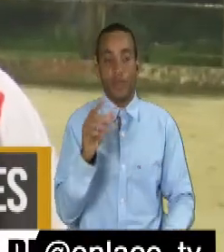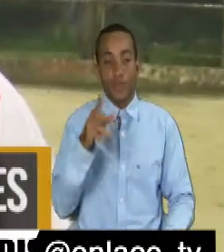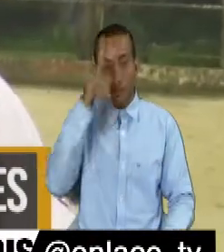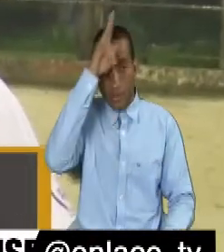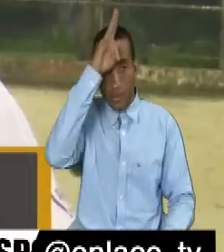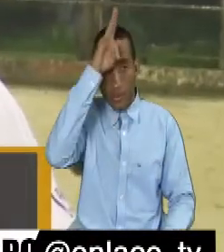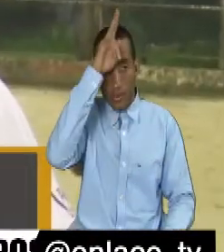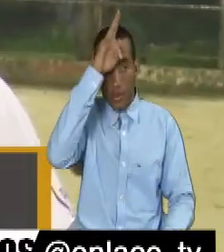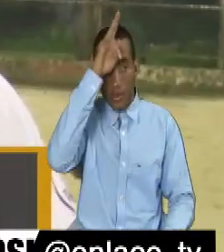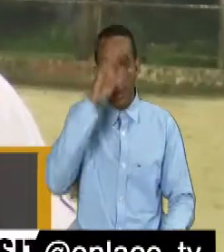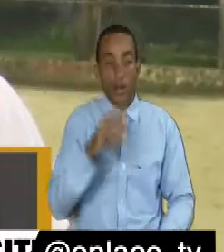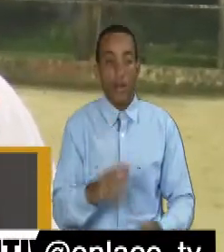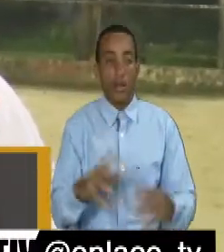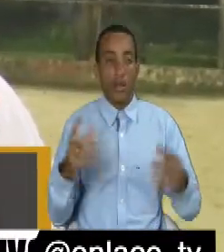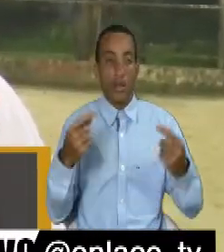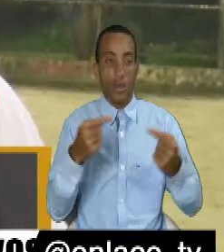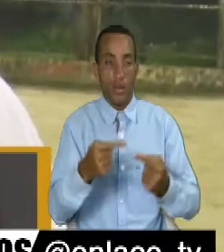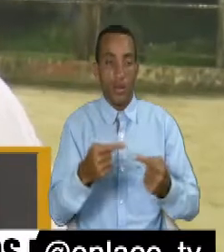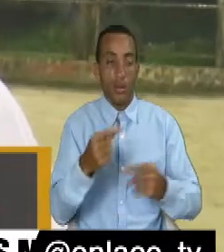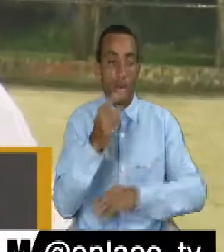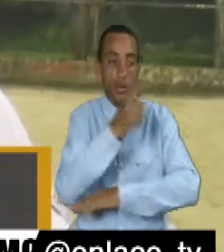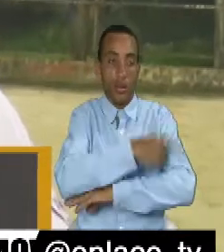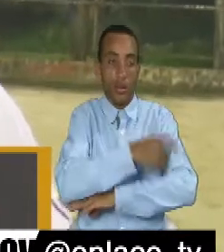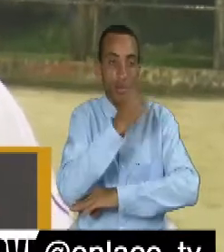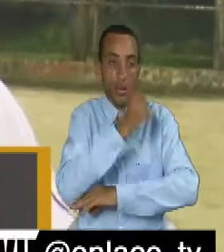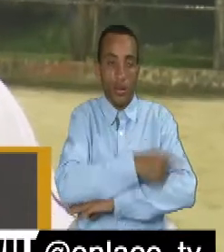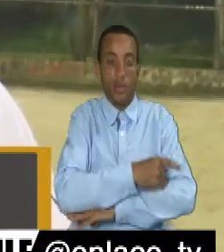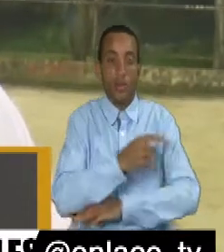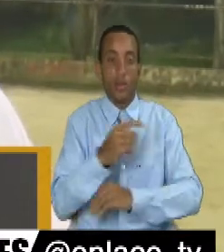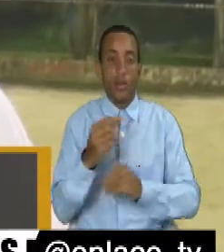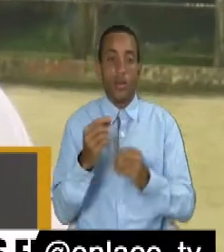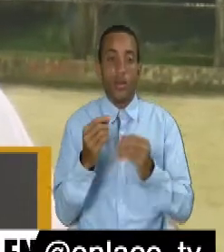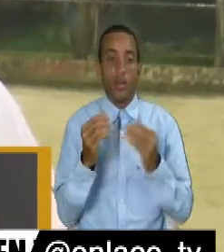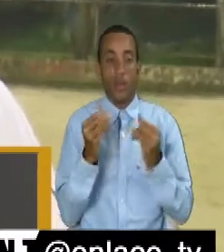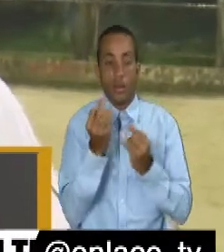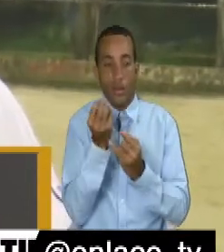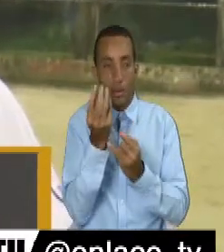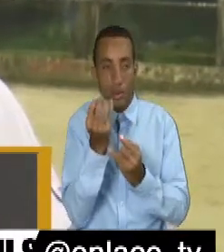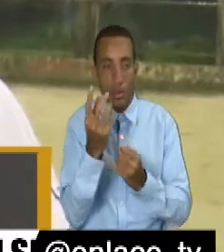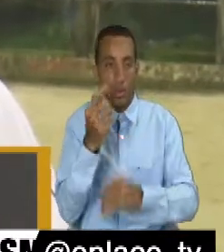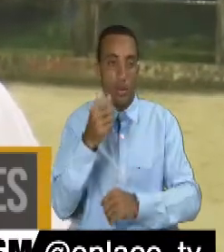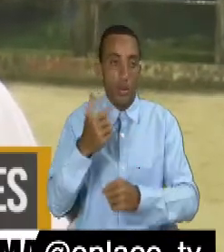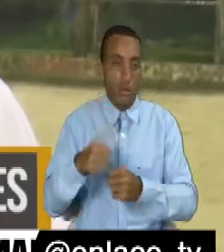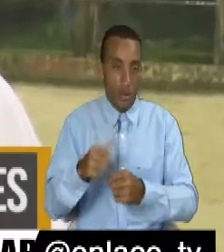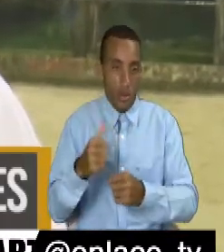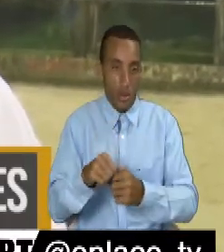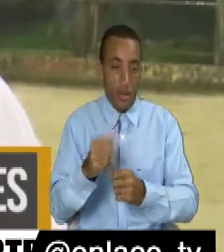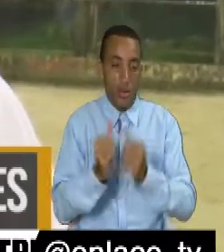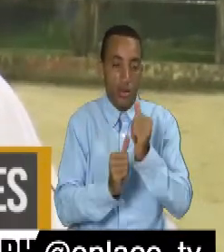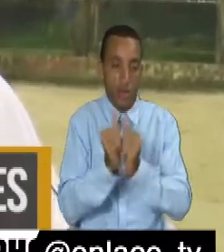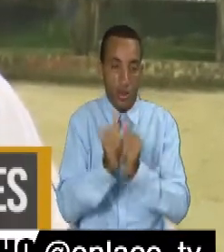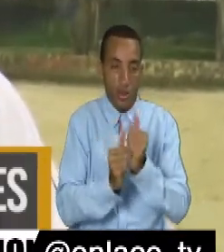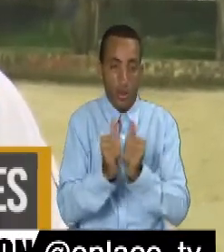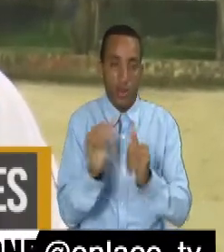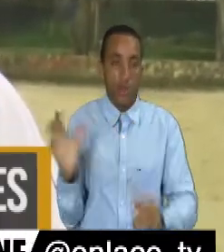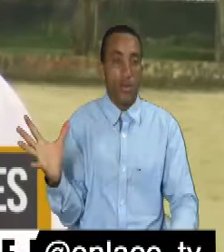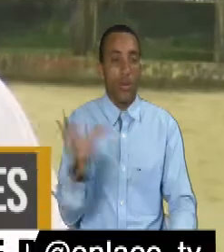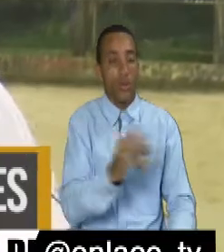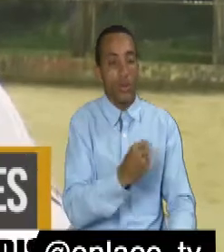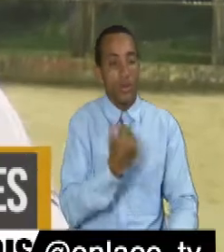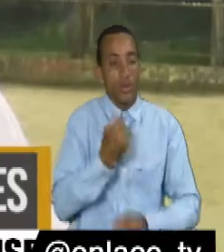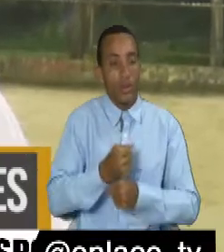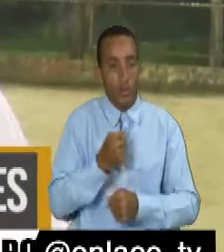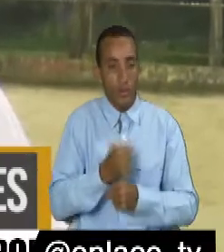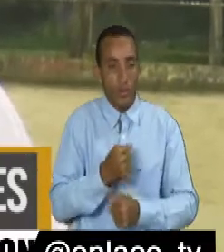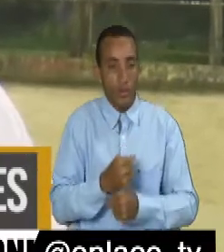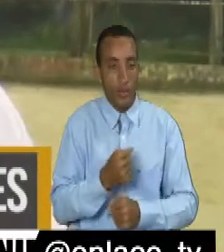empresas contratistas de la industria del petróleo de aquí de Barranca, específicamente en la refinería y a sus alrededores, sus inferencias. Somos todos trabajadores de cada